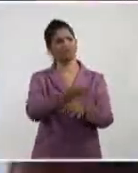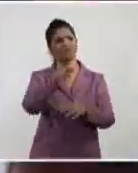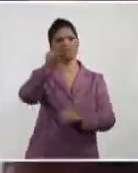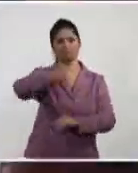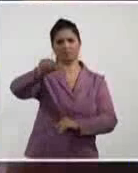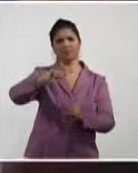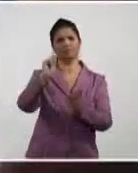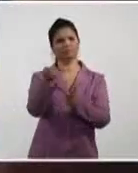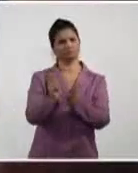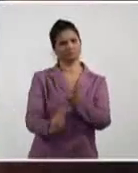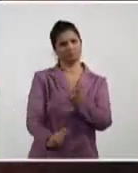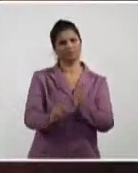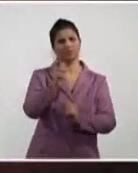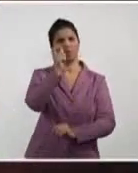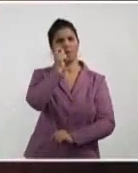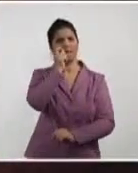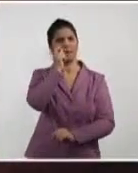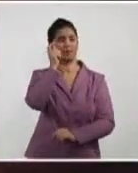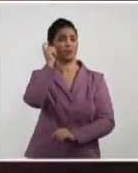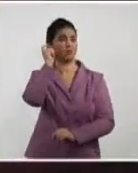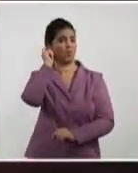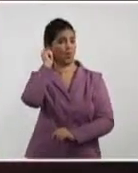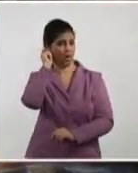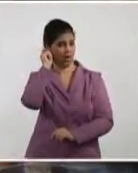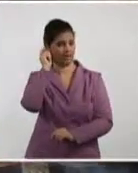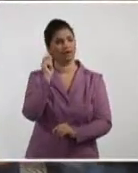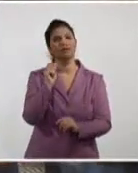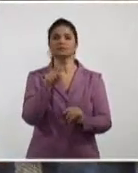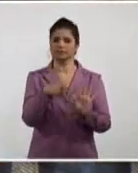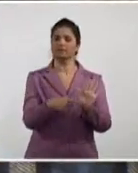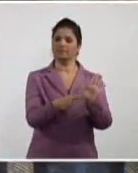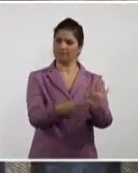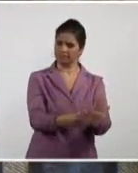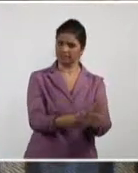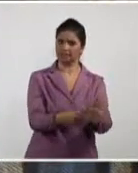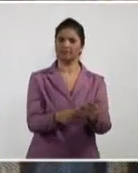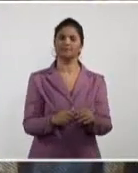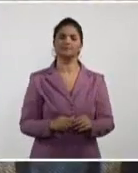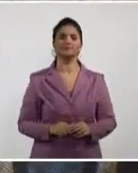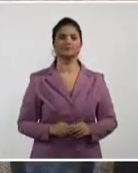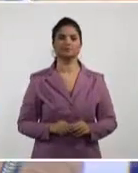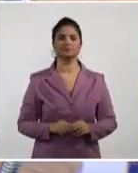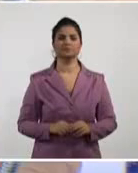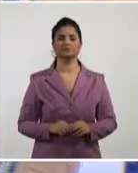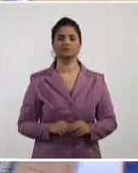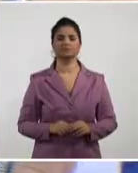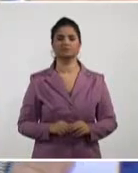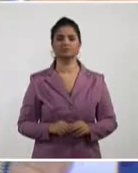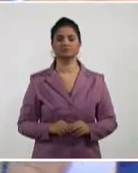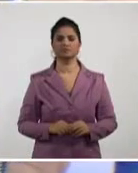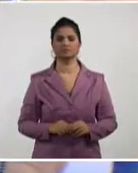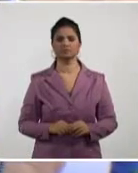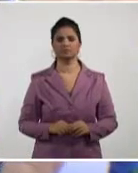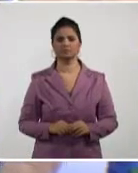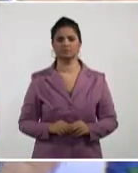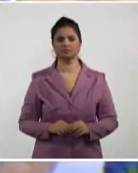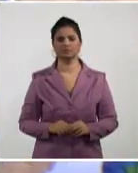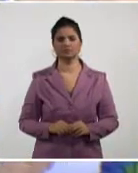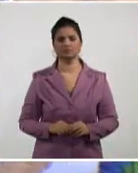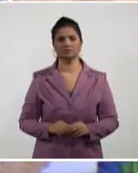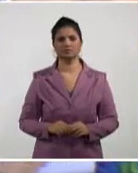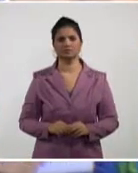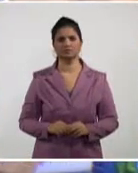León, publicado por la editorial Verde Olivo, y Una sola revolución, de Ediciones Alejandro, del Centro Fidel